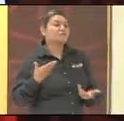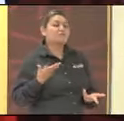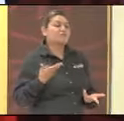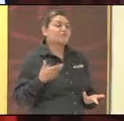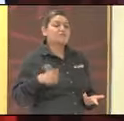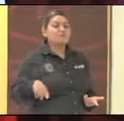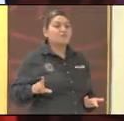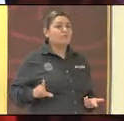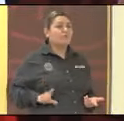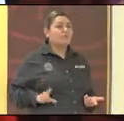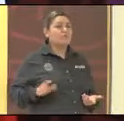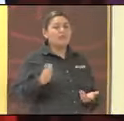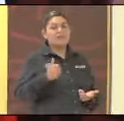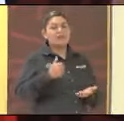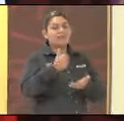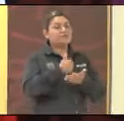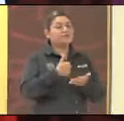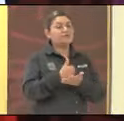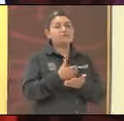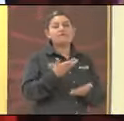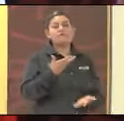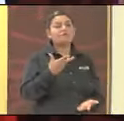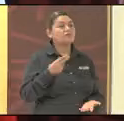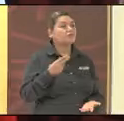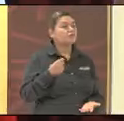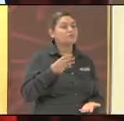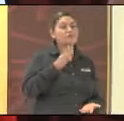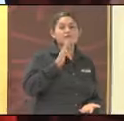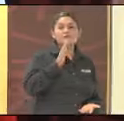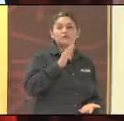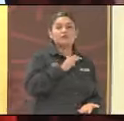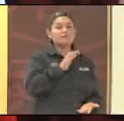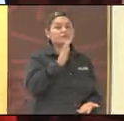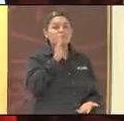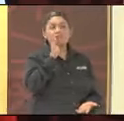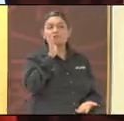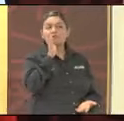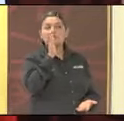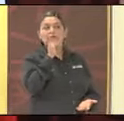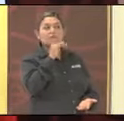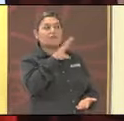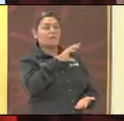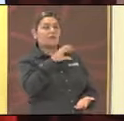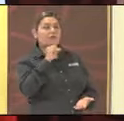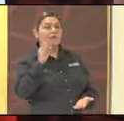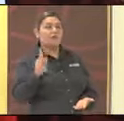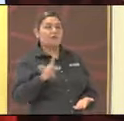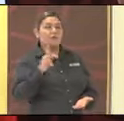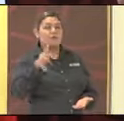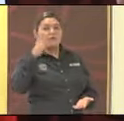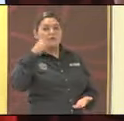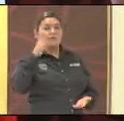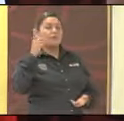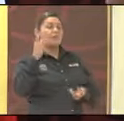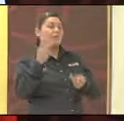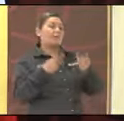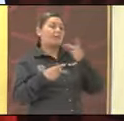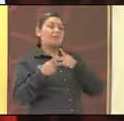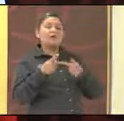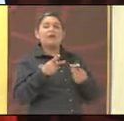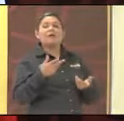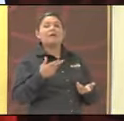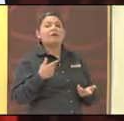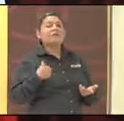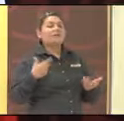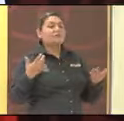el gobierno municipal no tengo facultades para distraer recursos públicos para un préstamo, no, ni